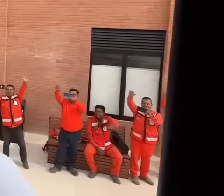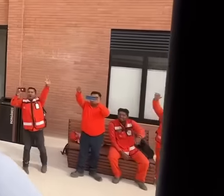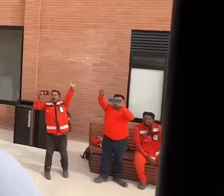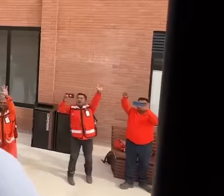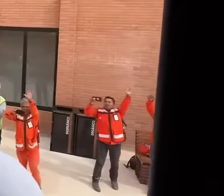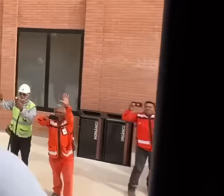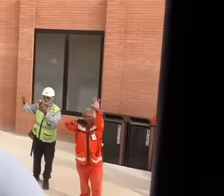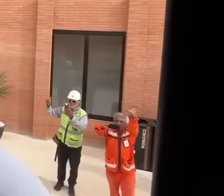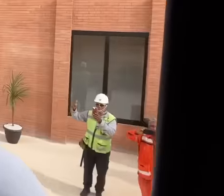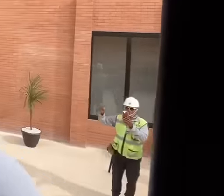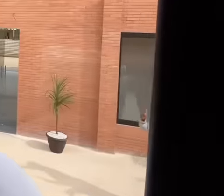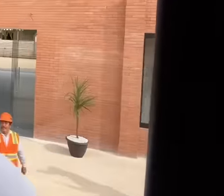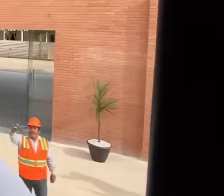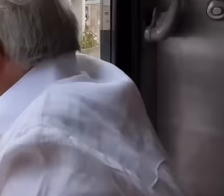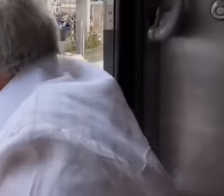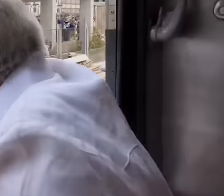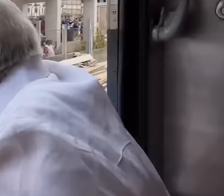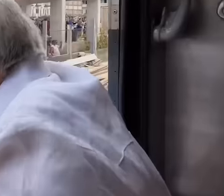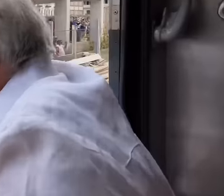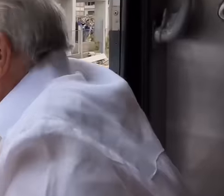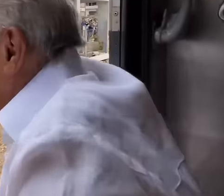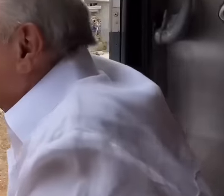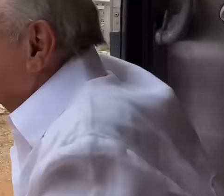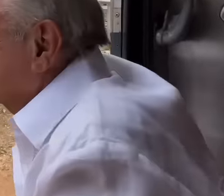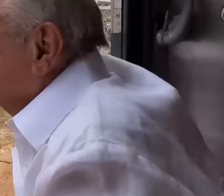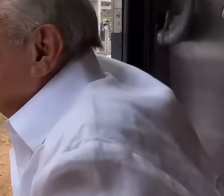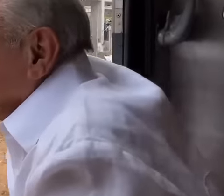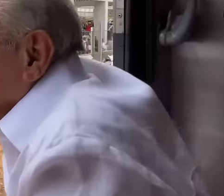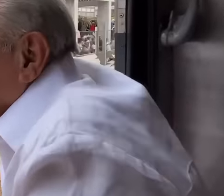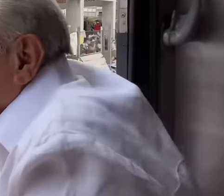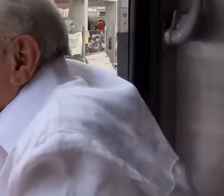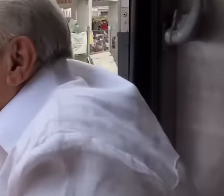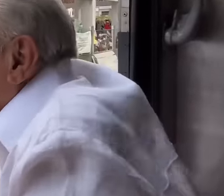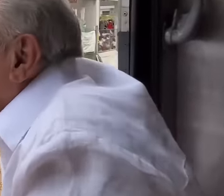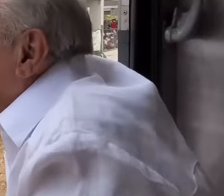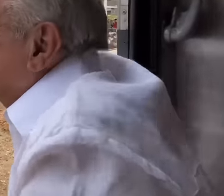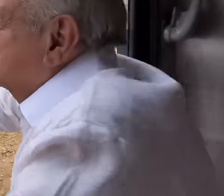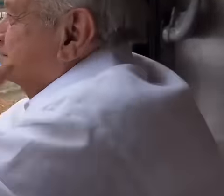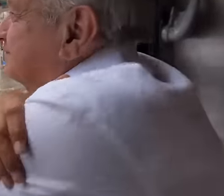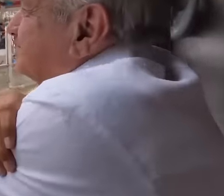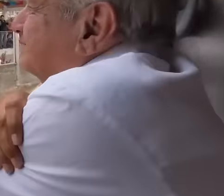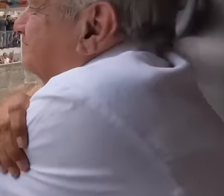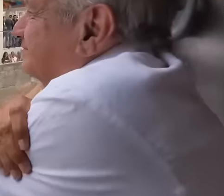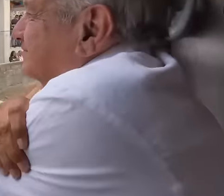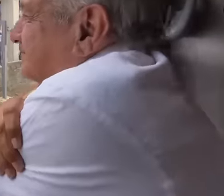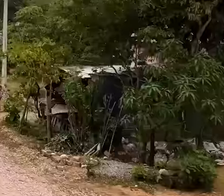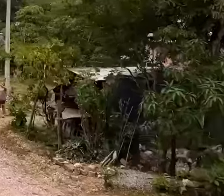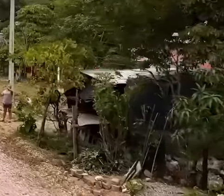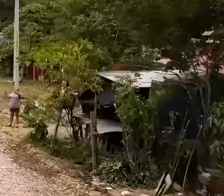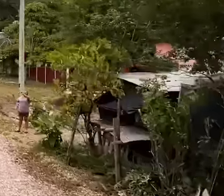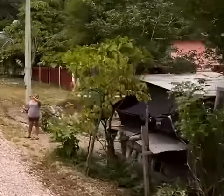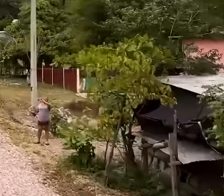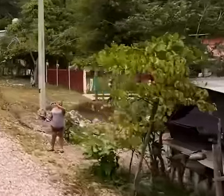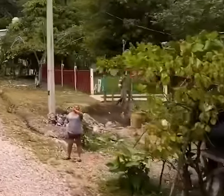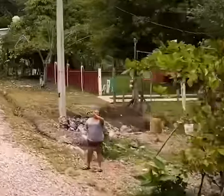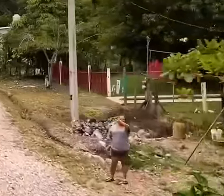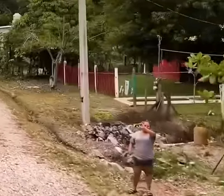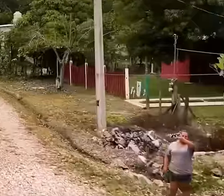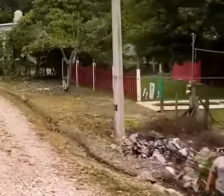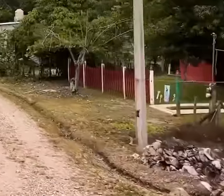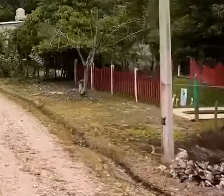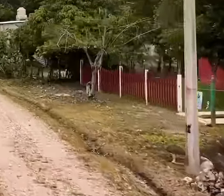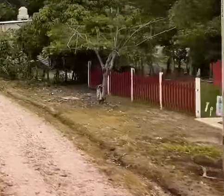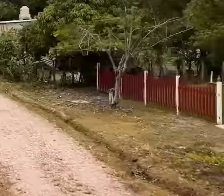la conectividad dentro del país es prioritaria. La construcción de nuevas rutas ferroviarias tiene